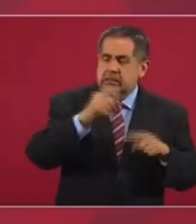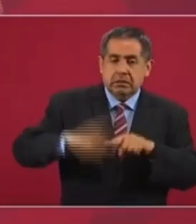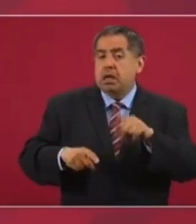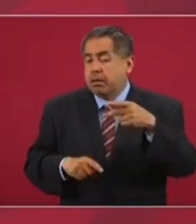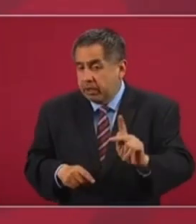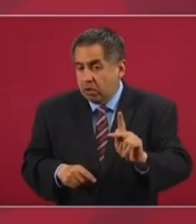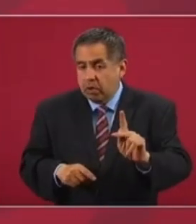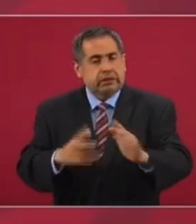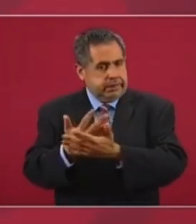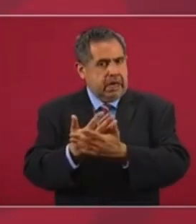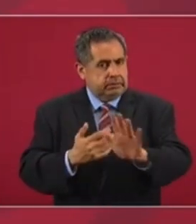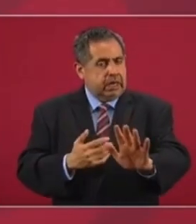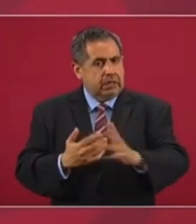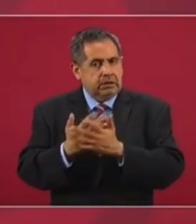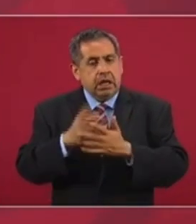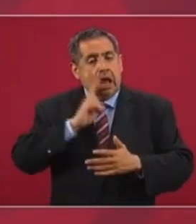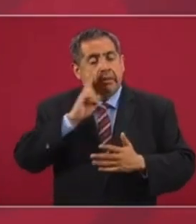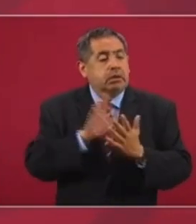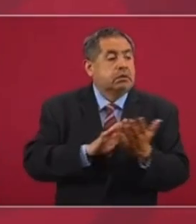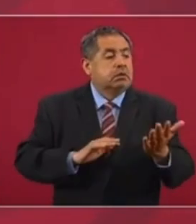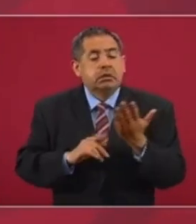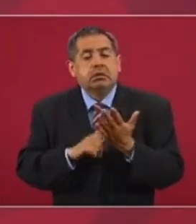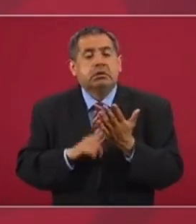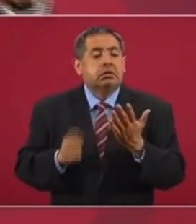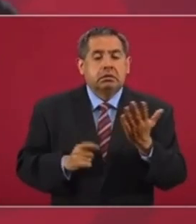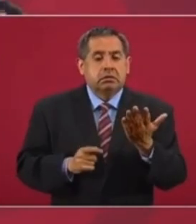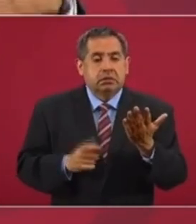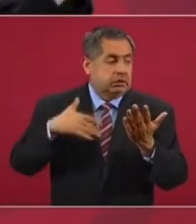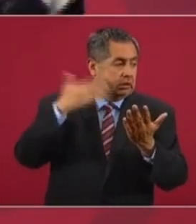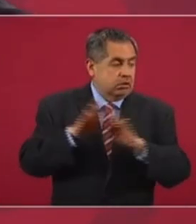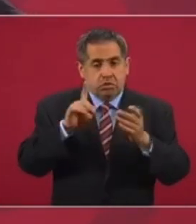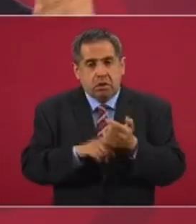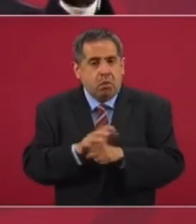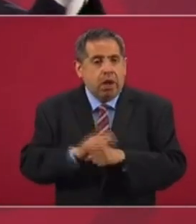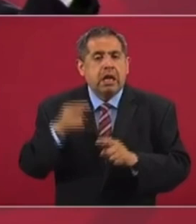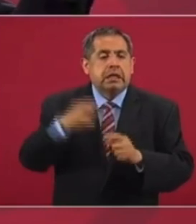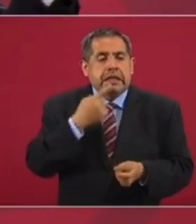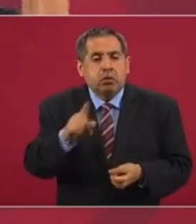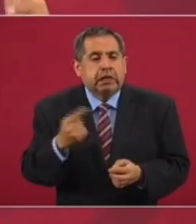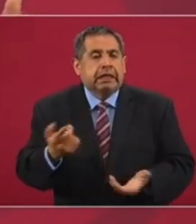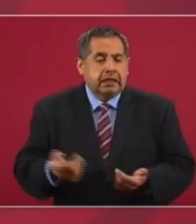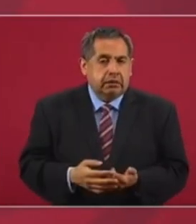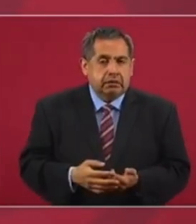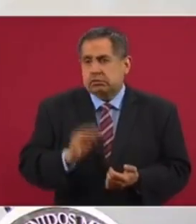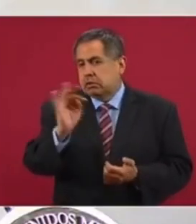Pero tenemos que esperar a que se sepa de que se le acusa,